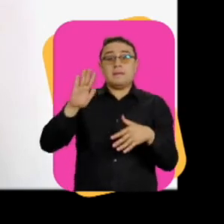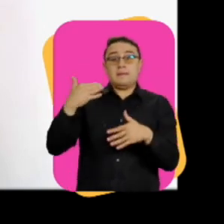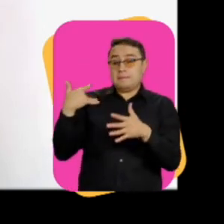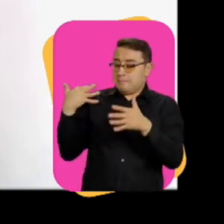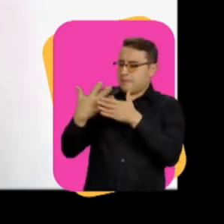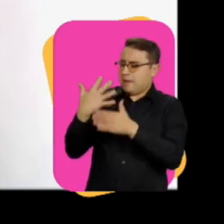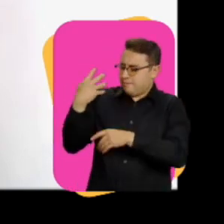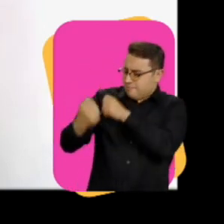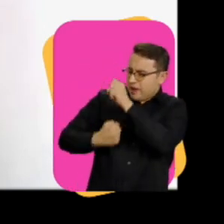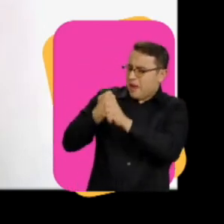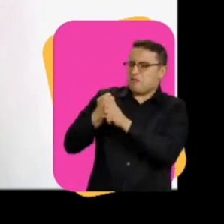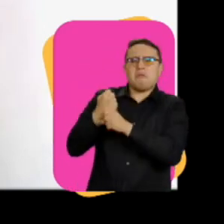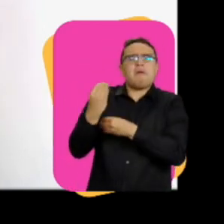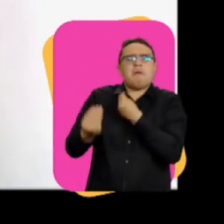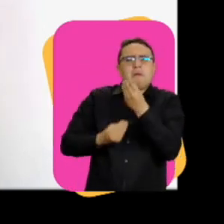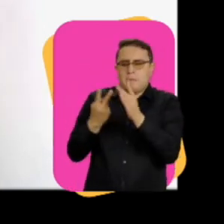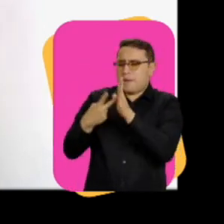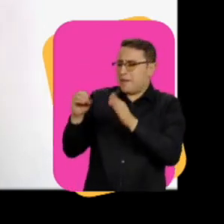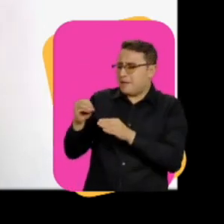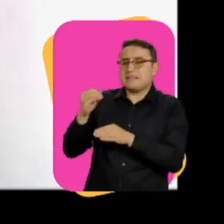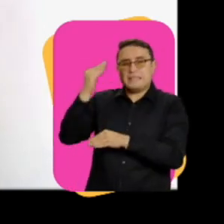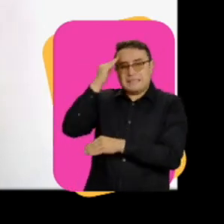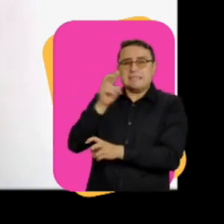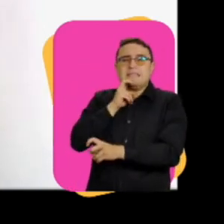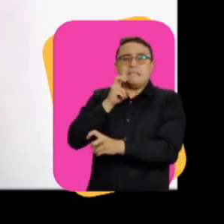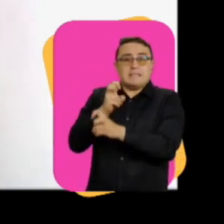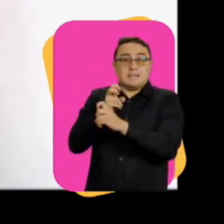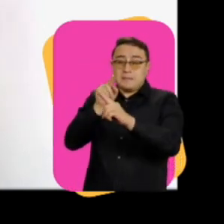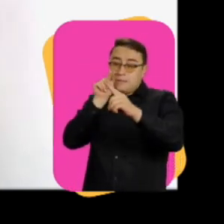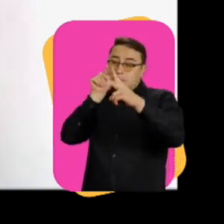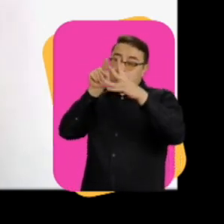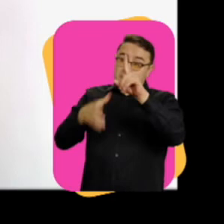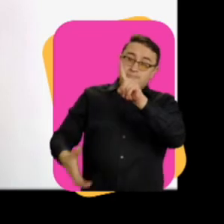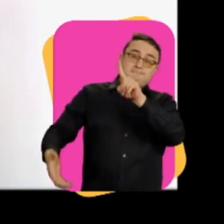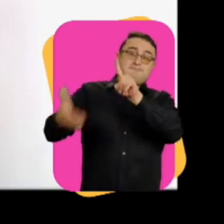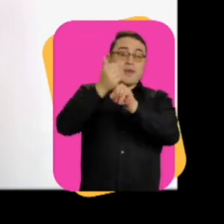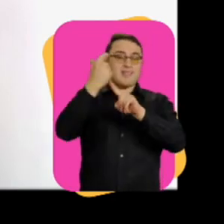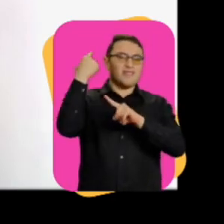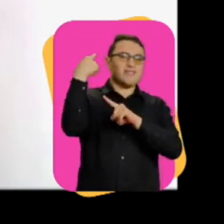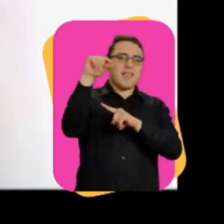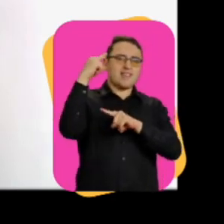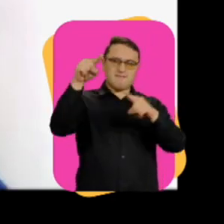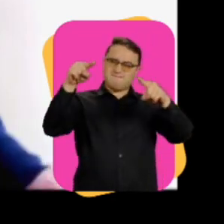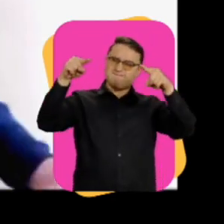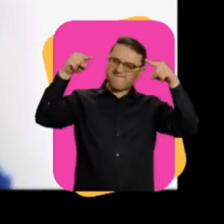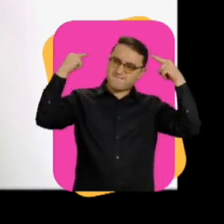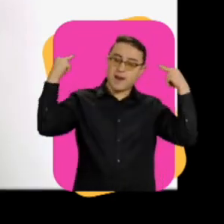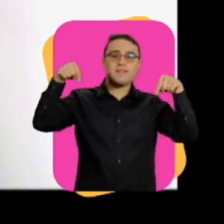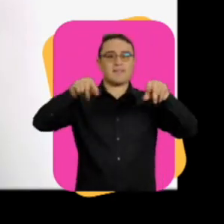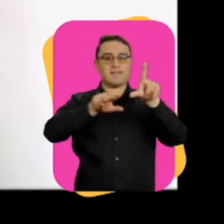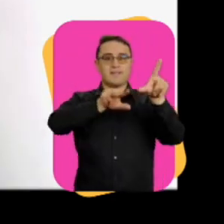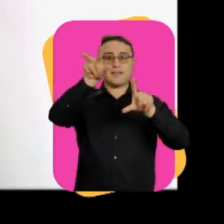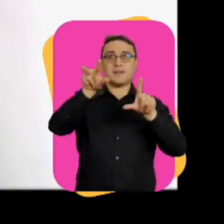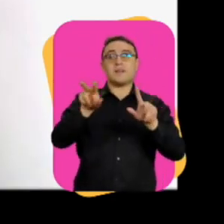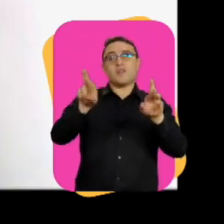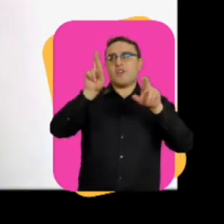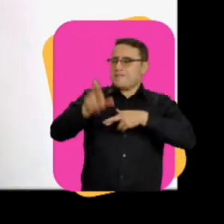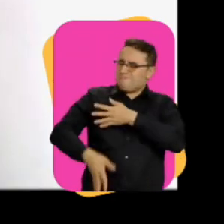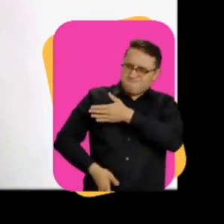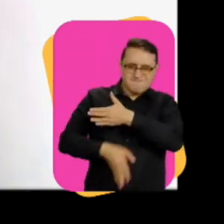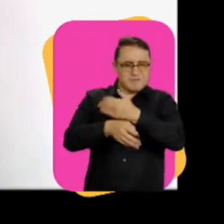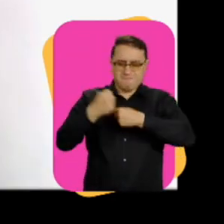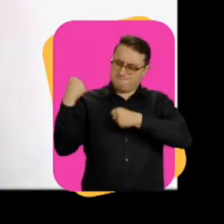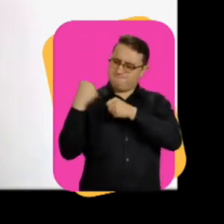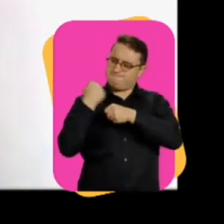hicimos el año pasado, un año muy difícil, un año de grandes logros en el universo digital de Canal 13. Y nada, esperemos seguir trabajando,